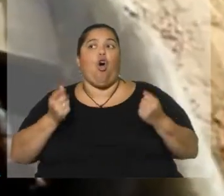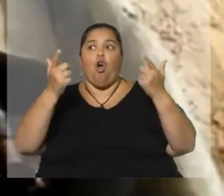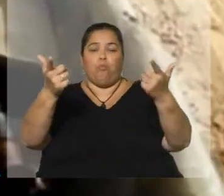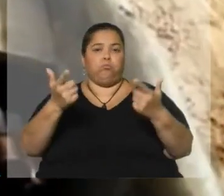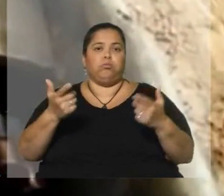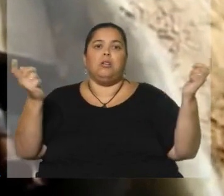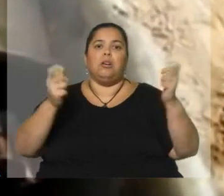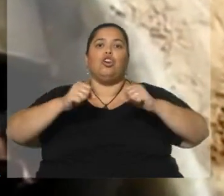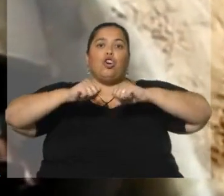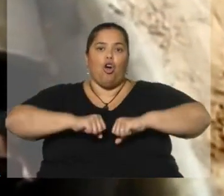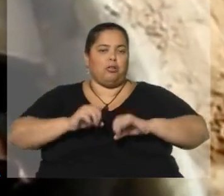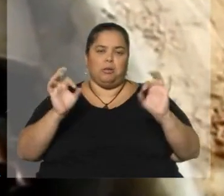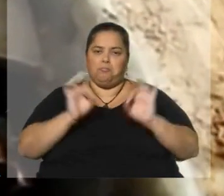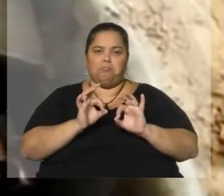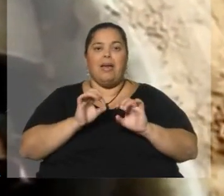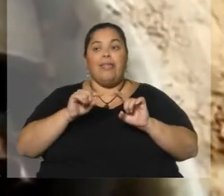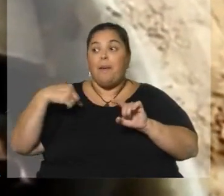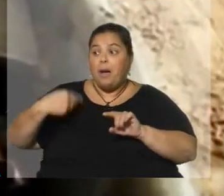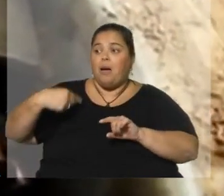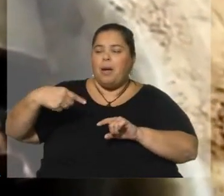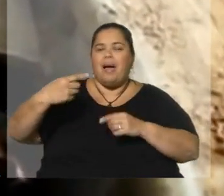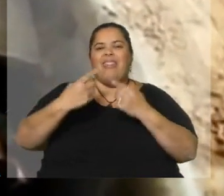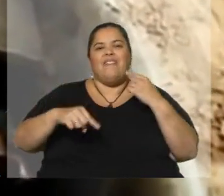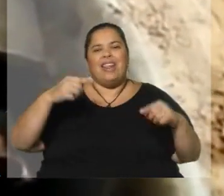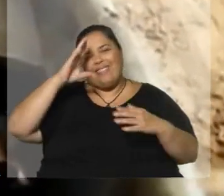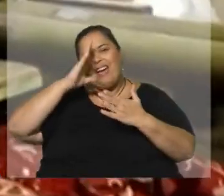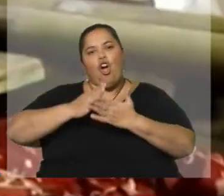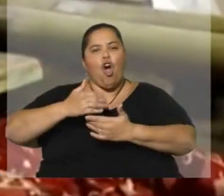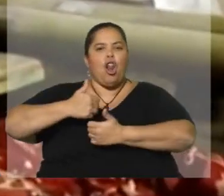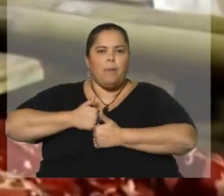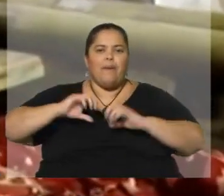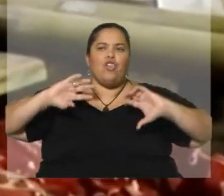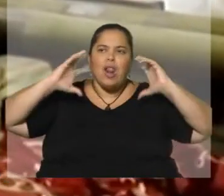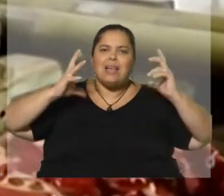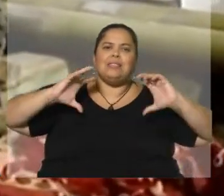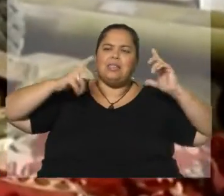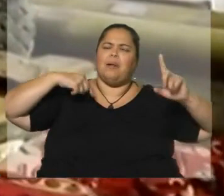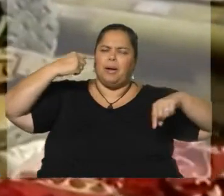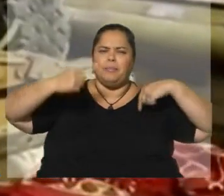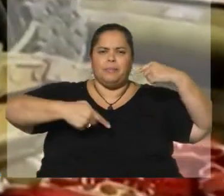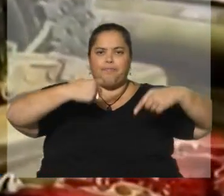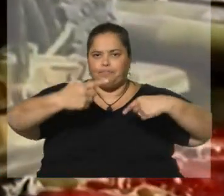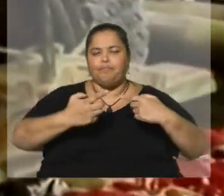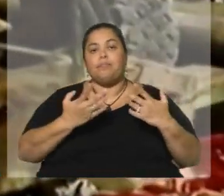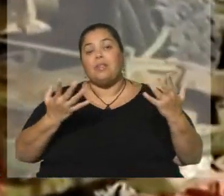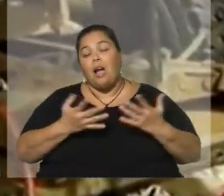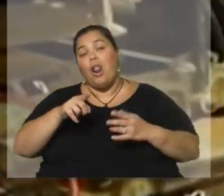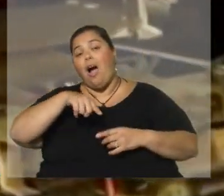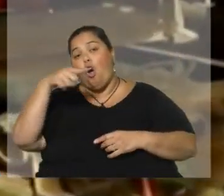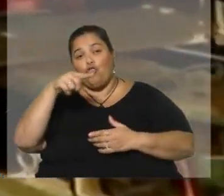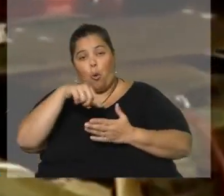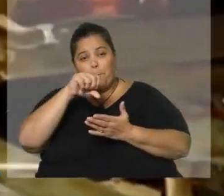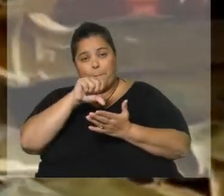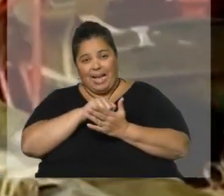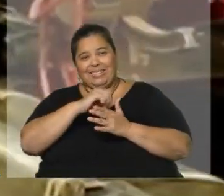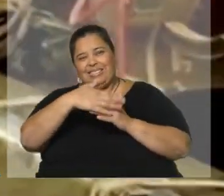Desde entonces se han sucedido golpes de Estado y brotes de violencia que no fueron aislados. Otros países de la región subsahariana, como Chad, Malí y